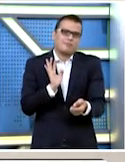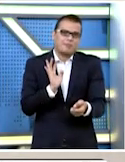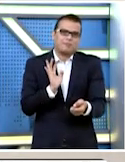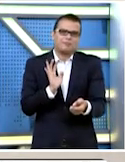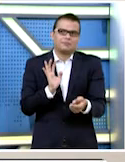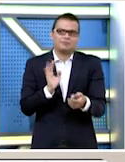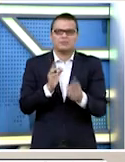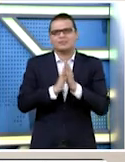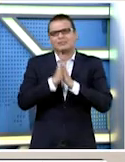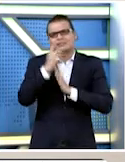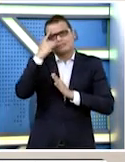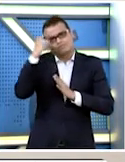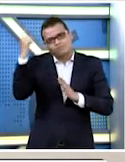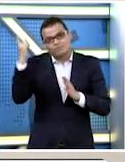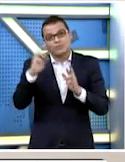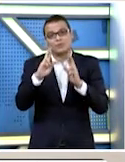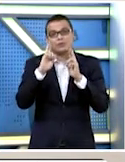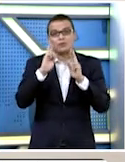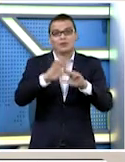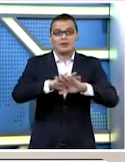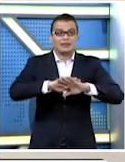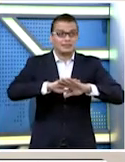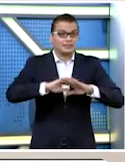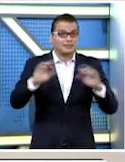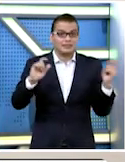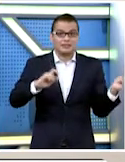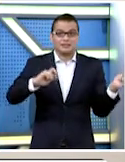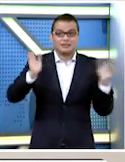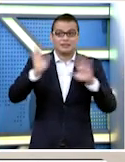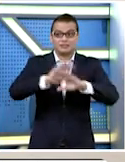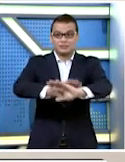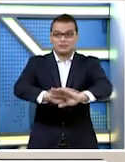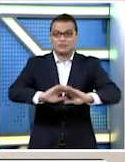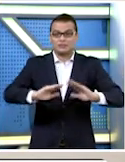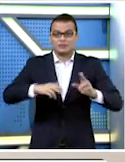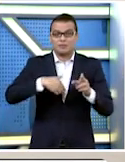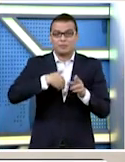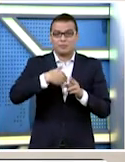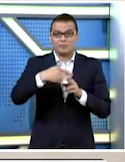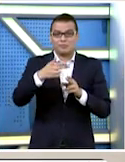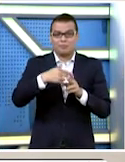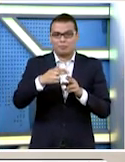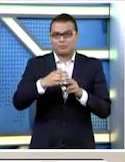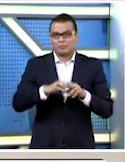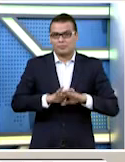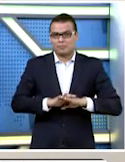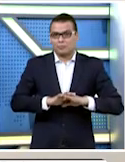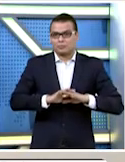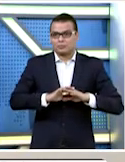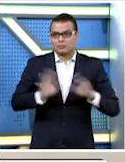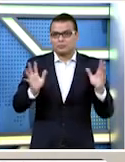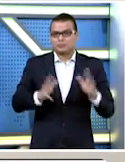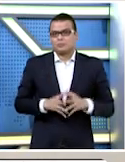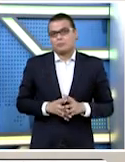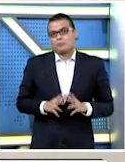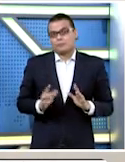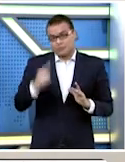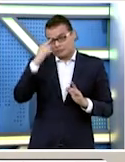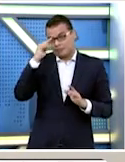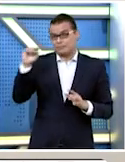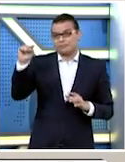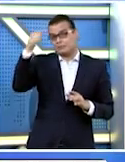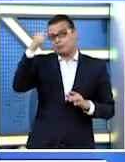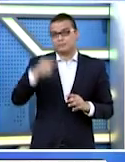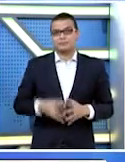uno los extraña. Entonces creo que cuando salga de acá a la casa, pues cuando termine la cuarentena, creo que eso es lo primero que voy a hacer.